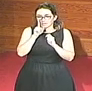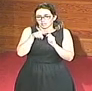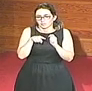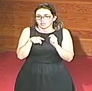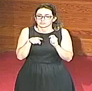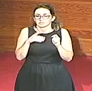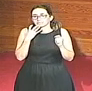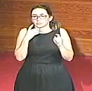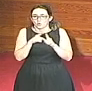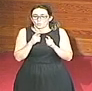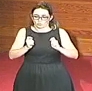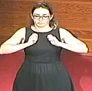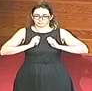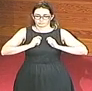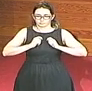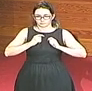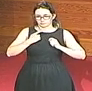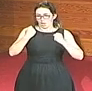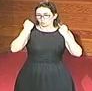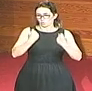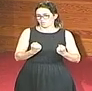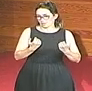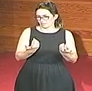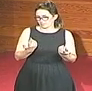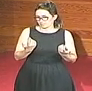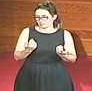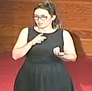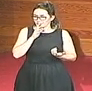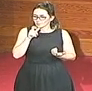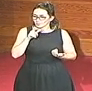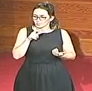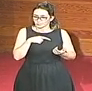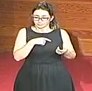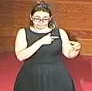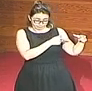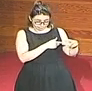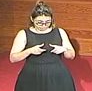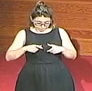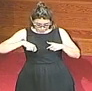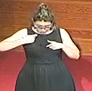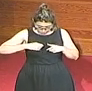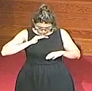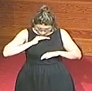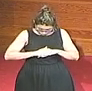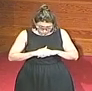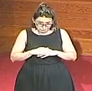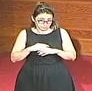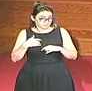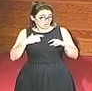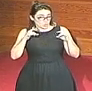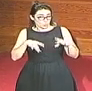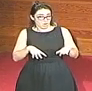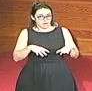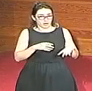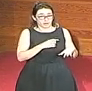claro, como en muchos medios veías que te mandaban el puré, ¿no?, con la cucharilla, y nosotros supuestamente teníamos que